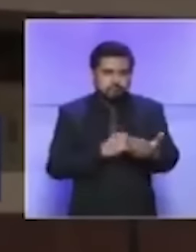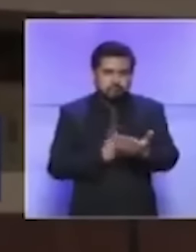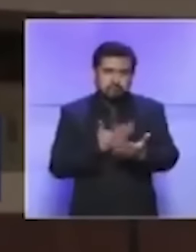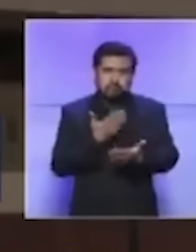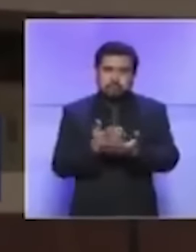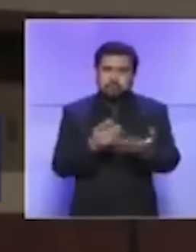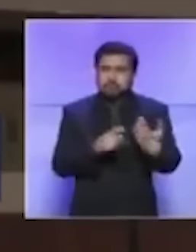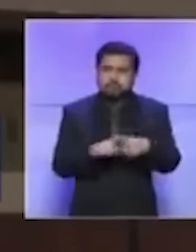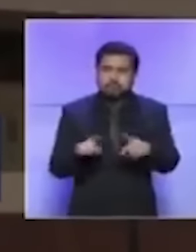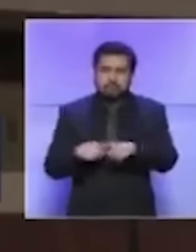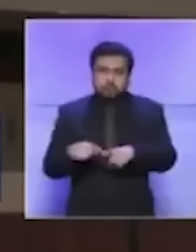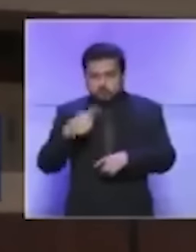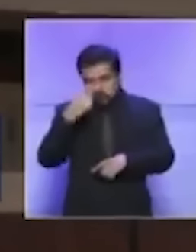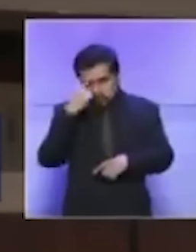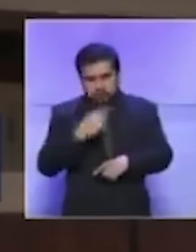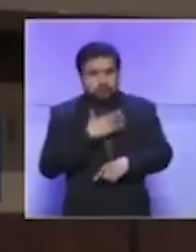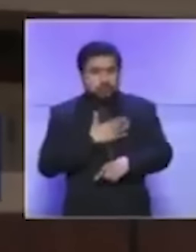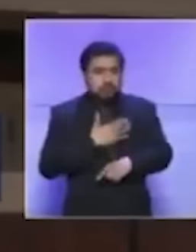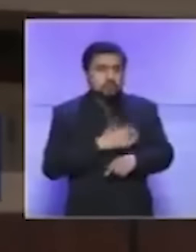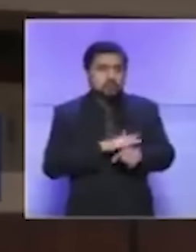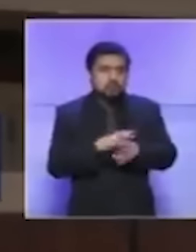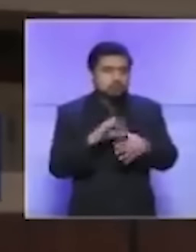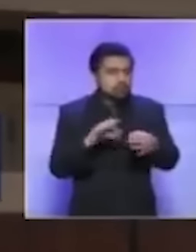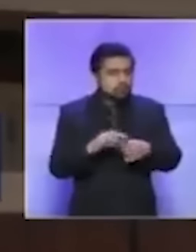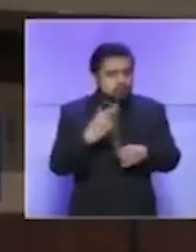que justificaran el inicio de la facultad